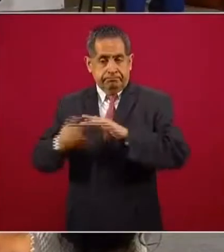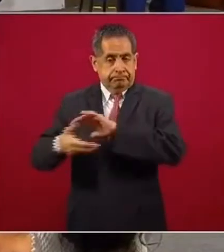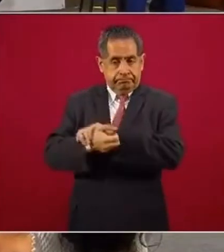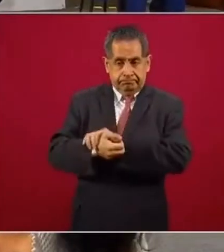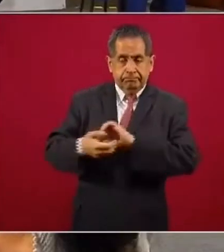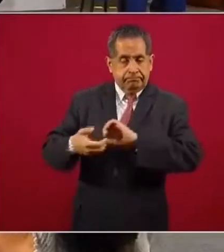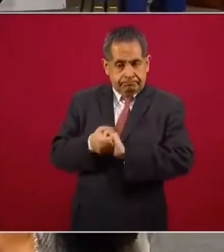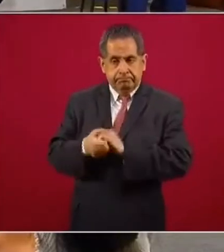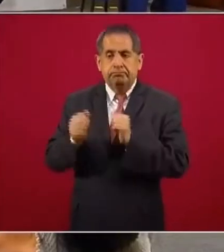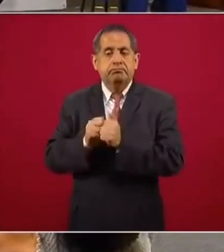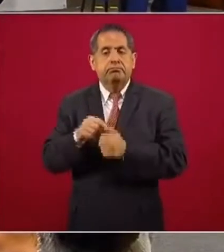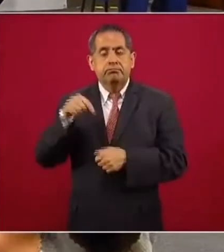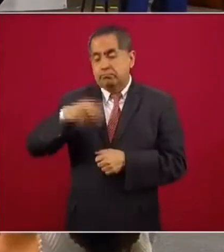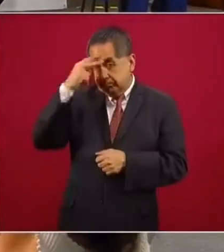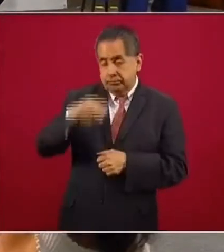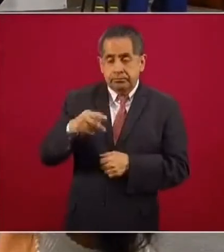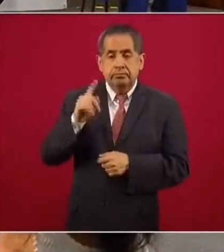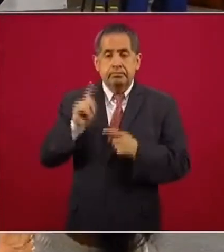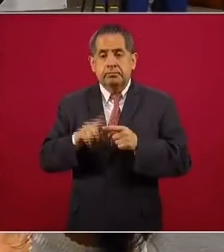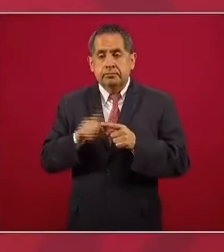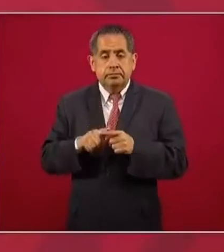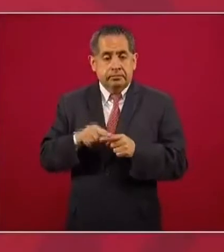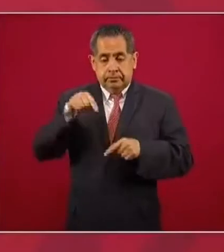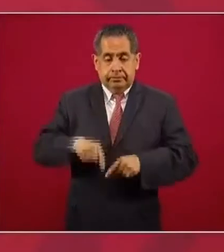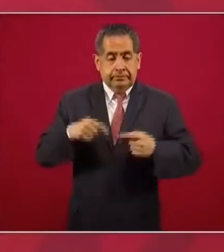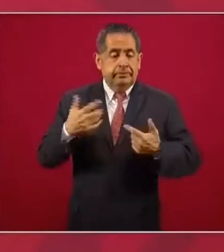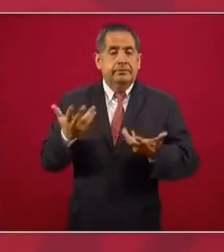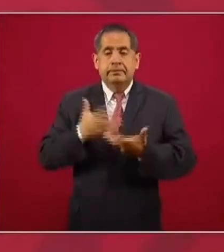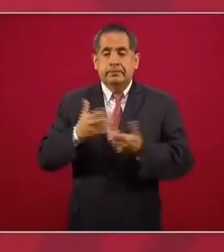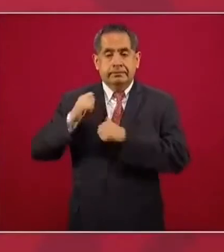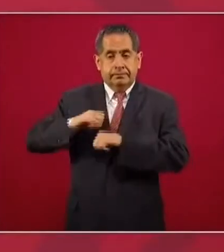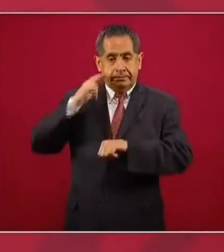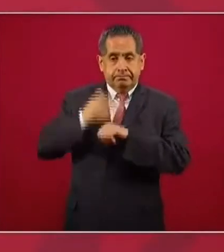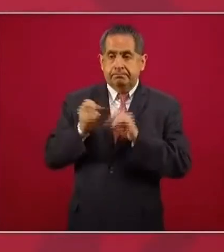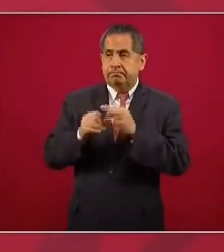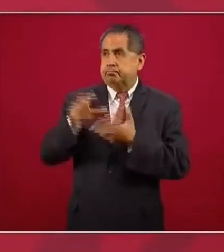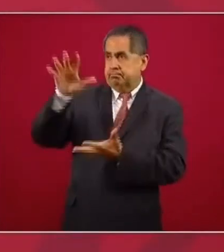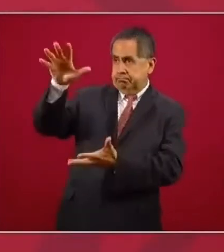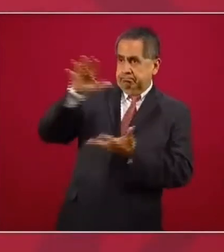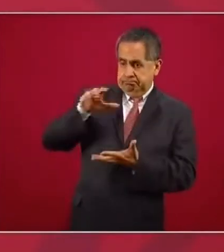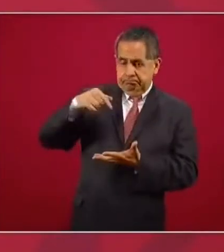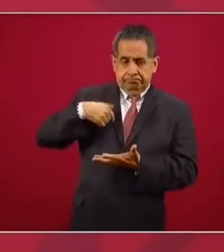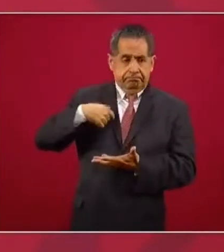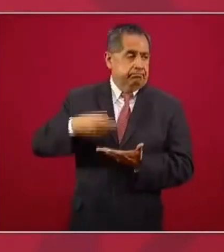creación en México de una distribuidora de medicinas,